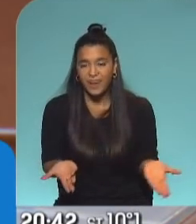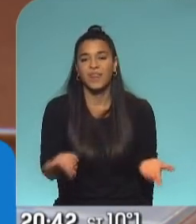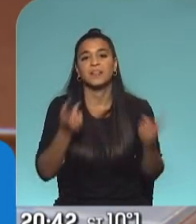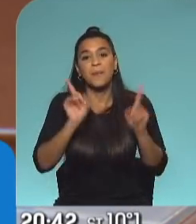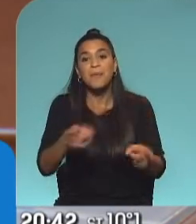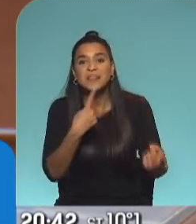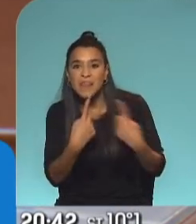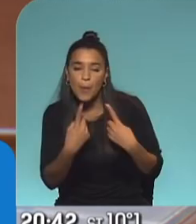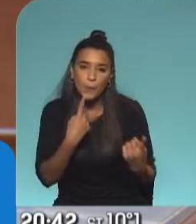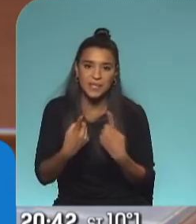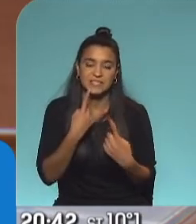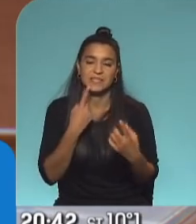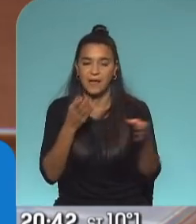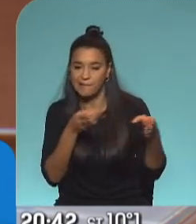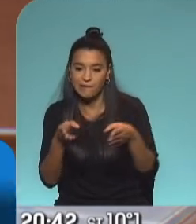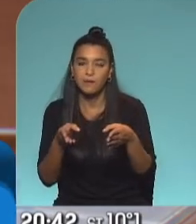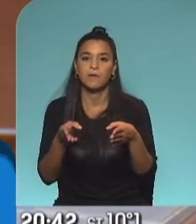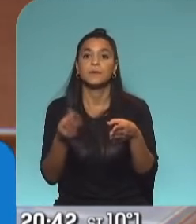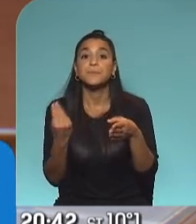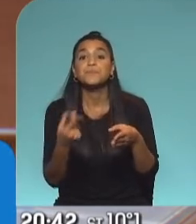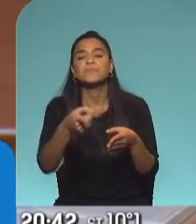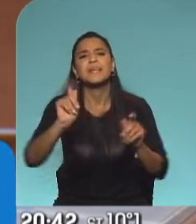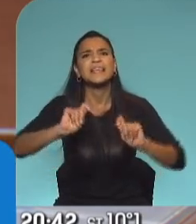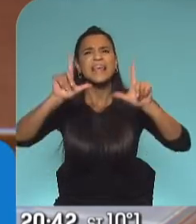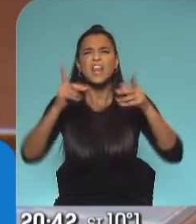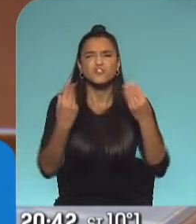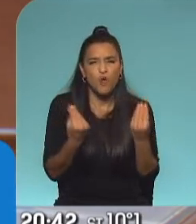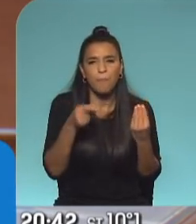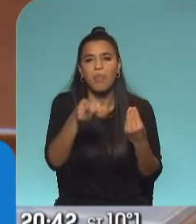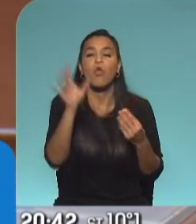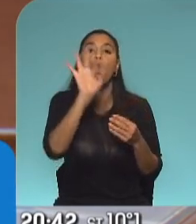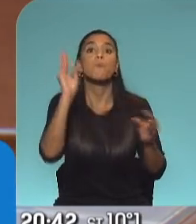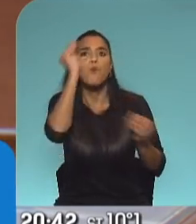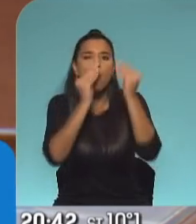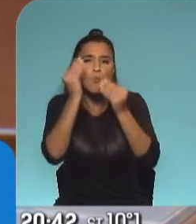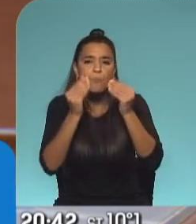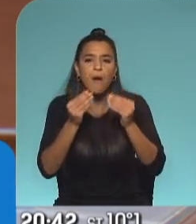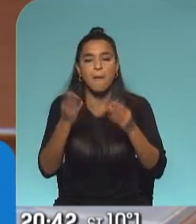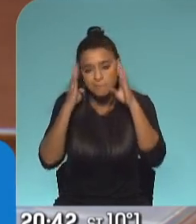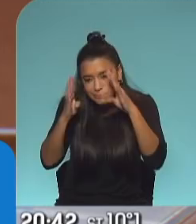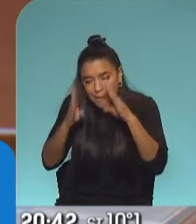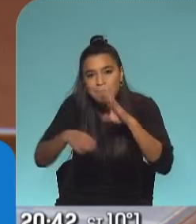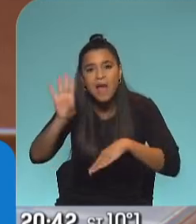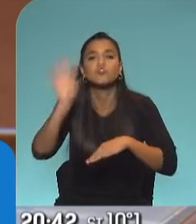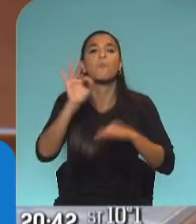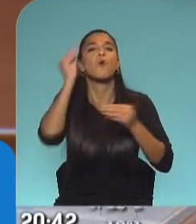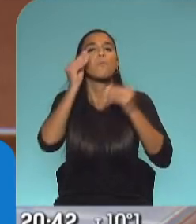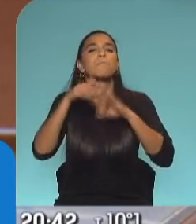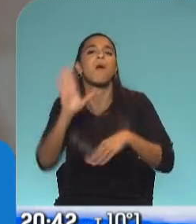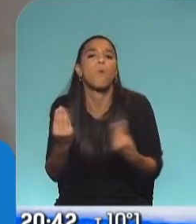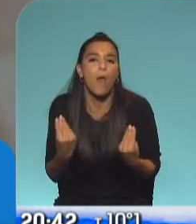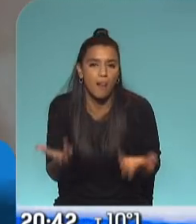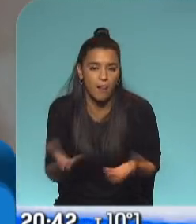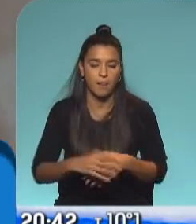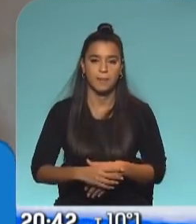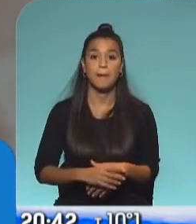de la entrevista puede ir por ese lado. Le pregunto qué le sorprendió, qué es lo que preocupa, qué es lo que más ocupa y qué es lo que más preocupa.